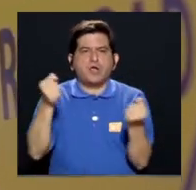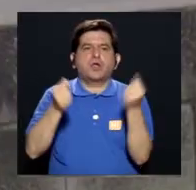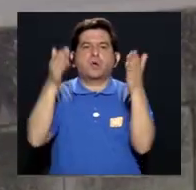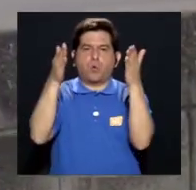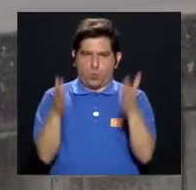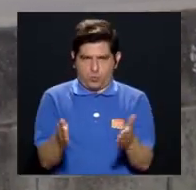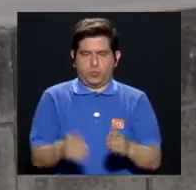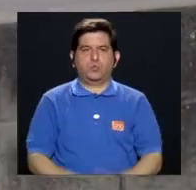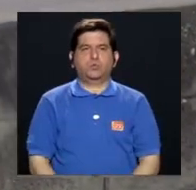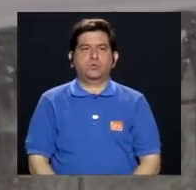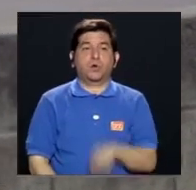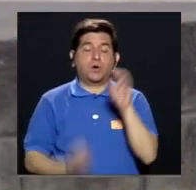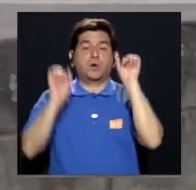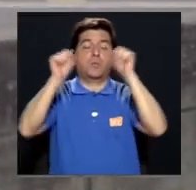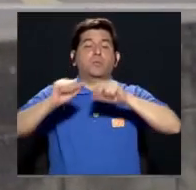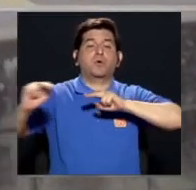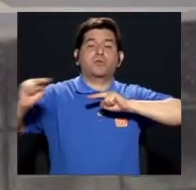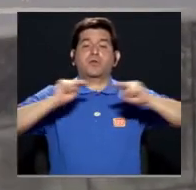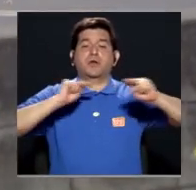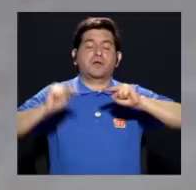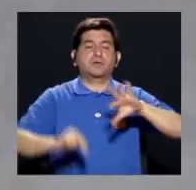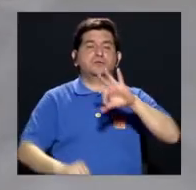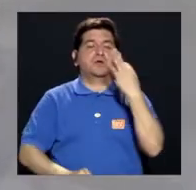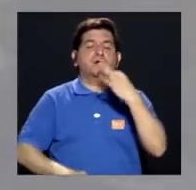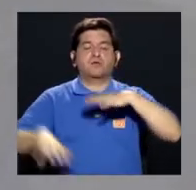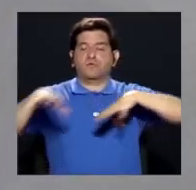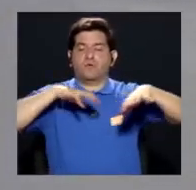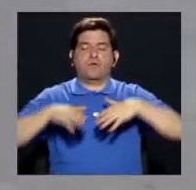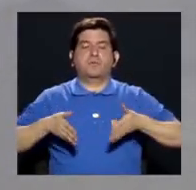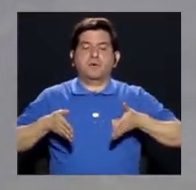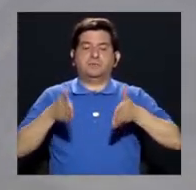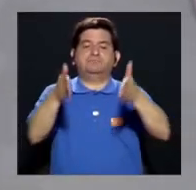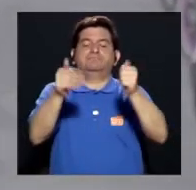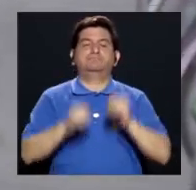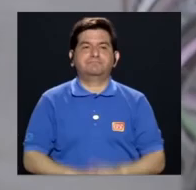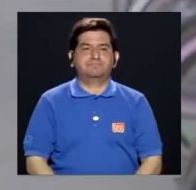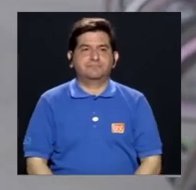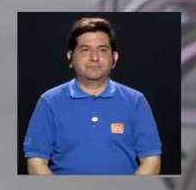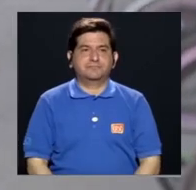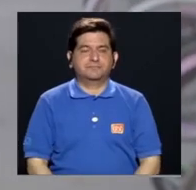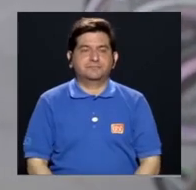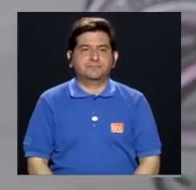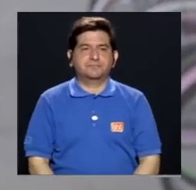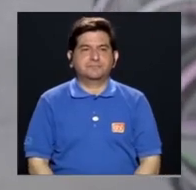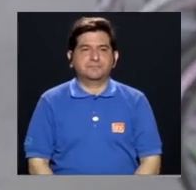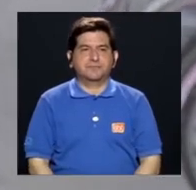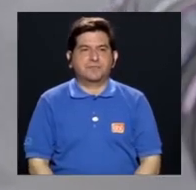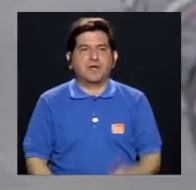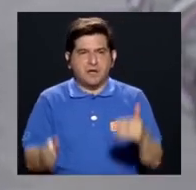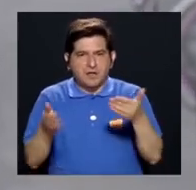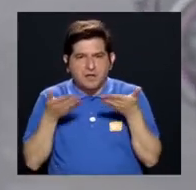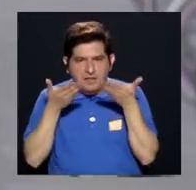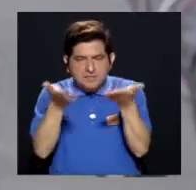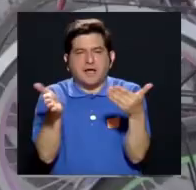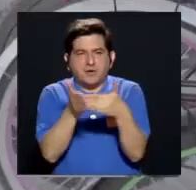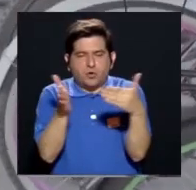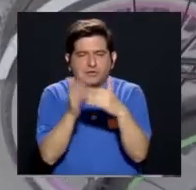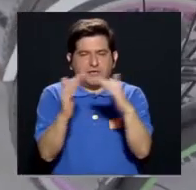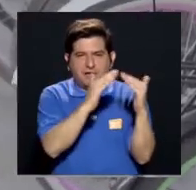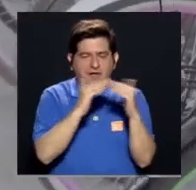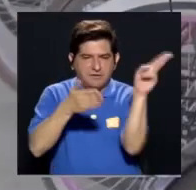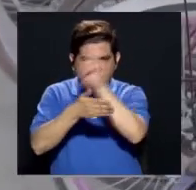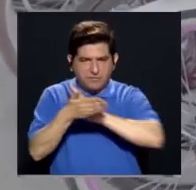de vehículo, van a poder negociar su forma de tránsito en la vía. Devolverle a la comunidad